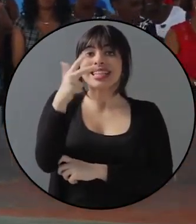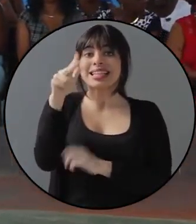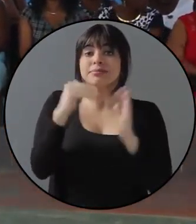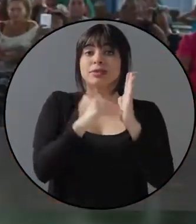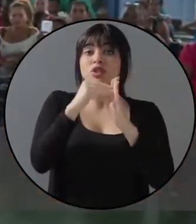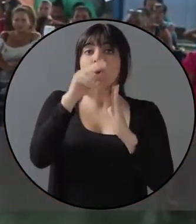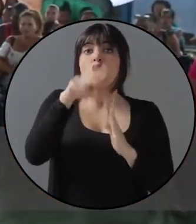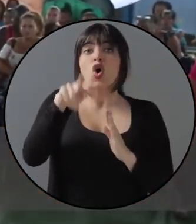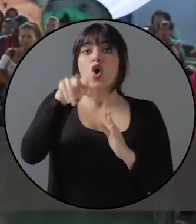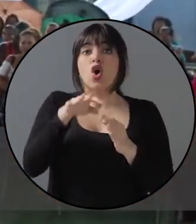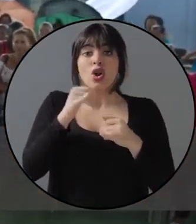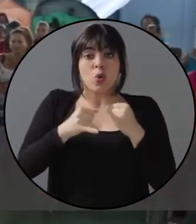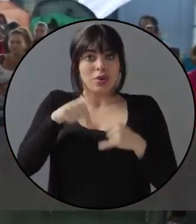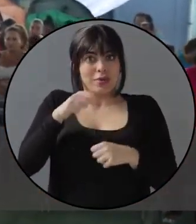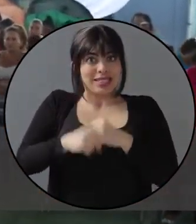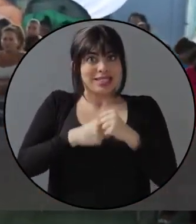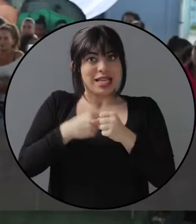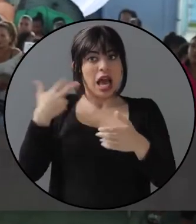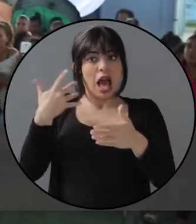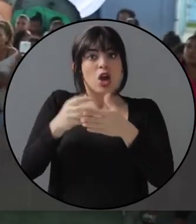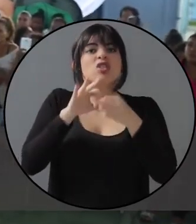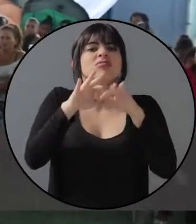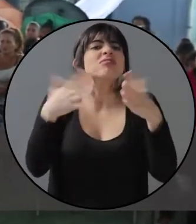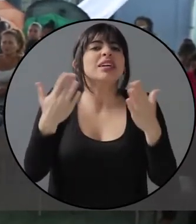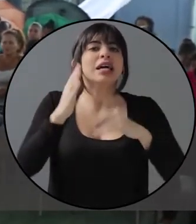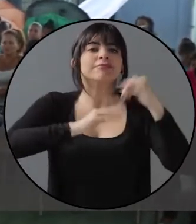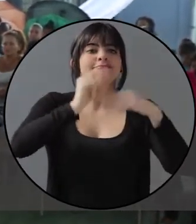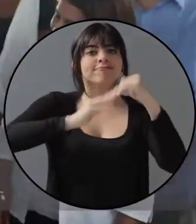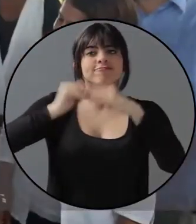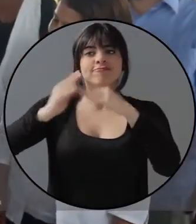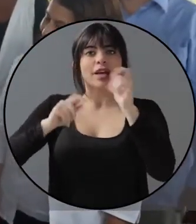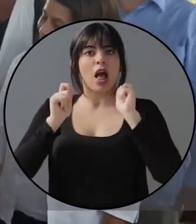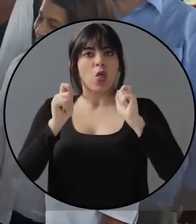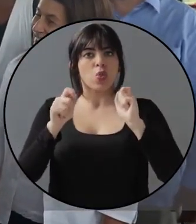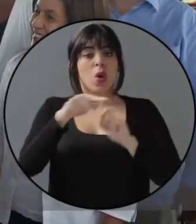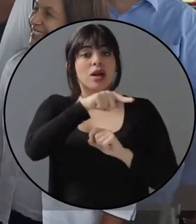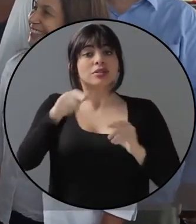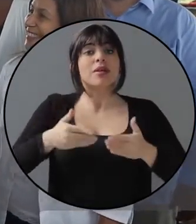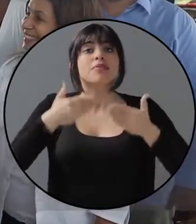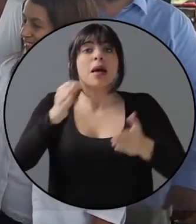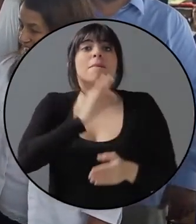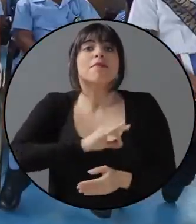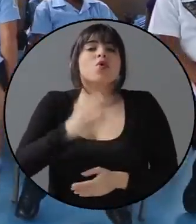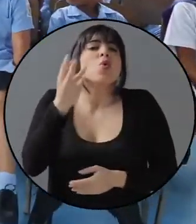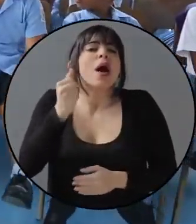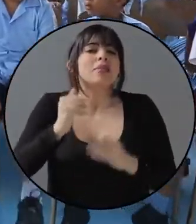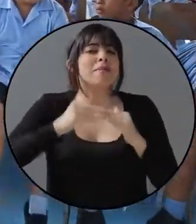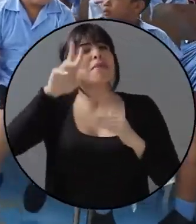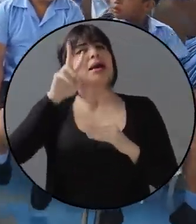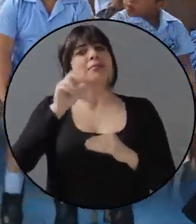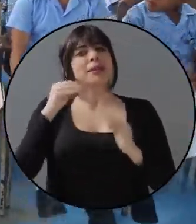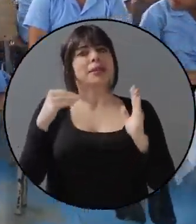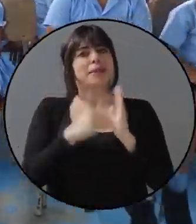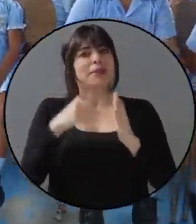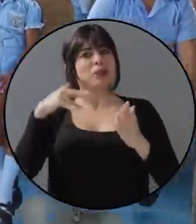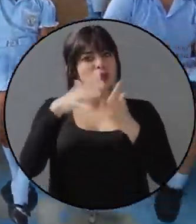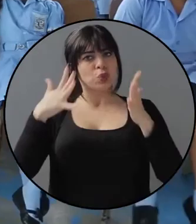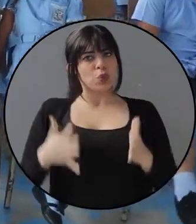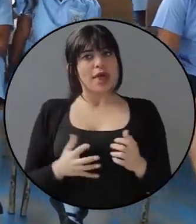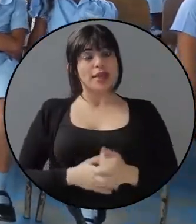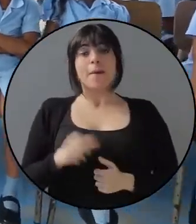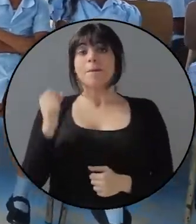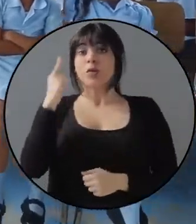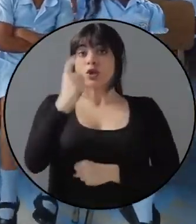invertido 1.213 millones de colones en el último año en infraestructura educativa que beneficia a más de 20